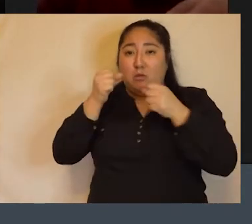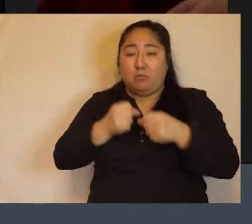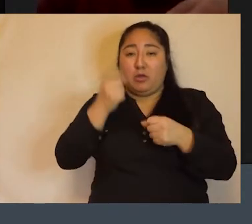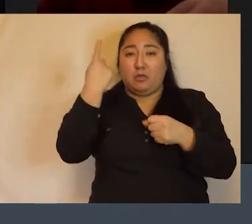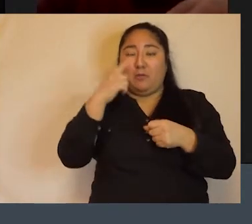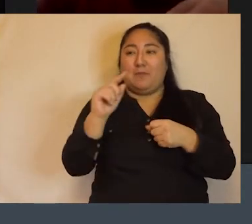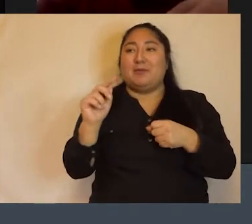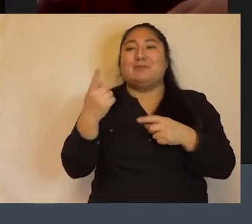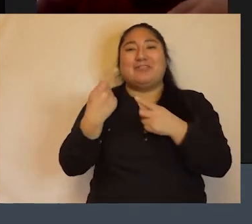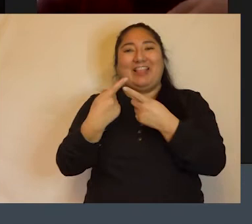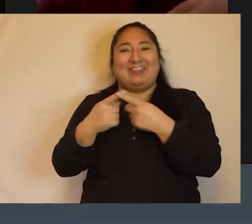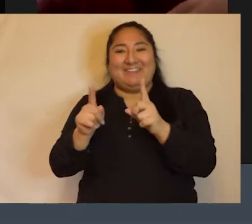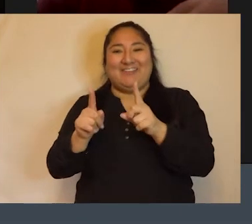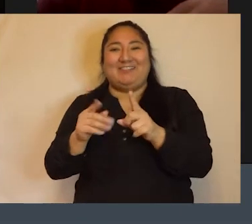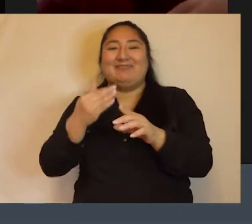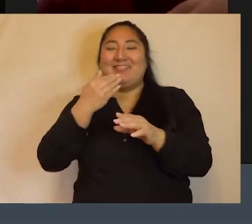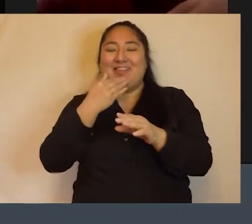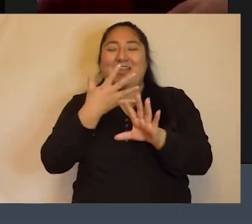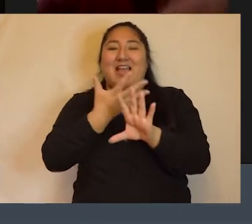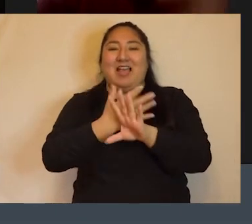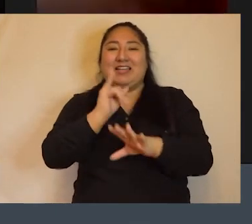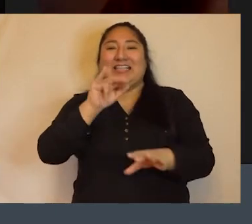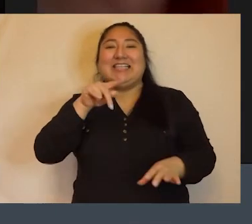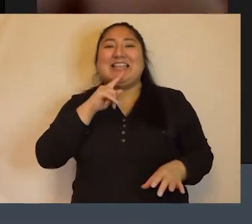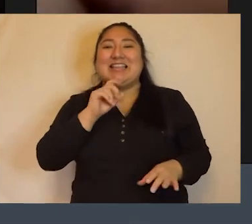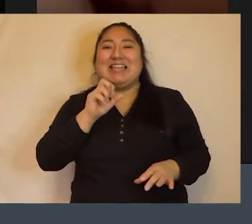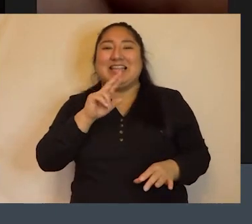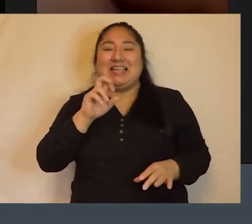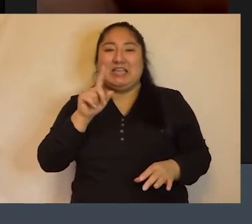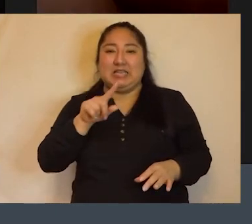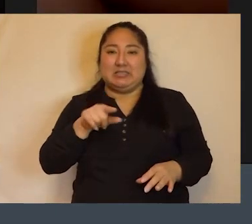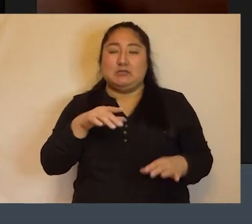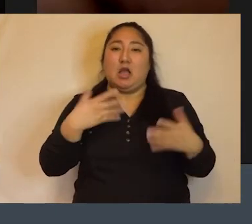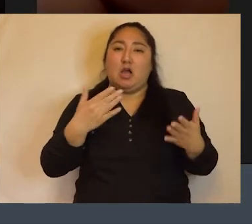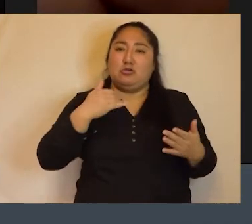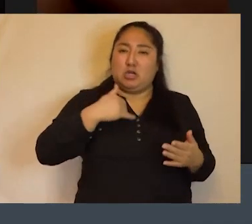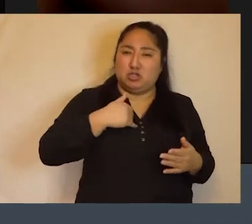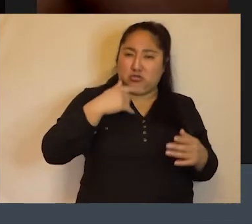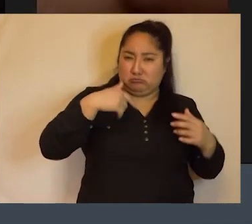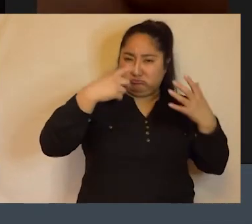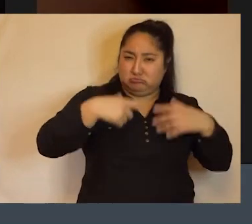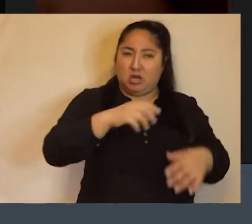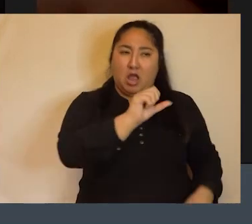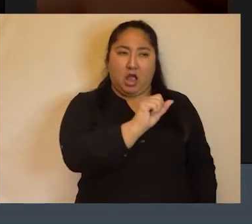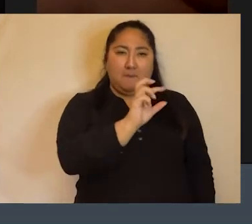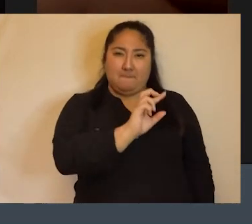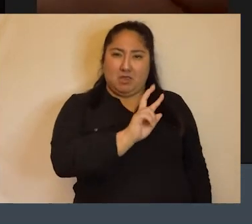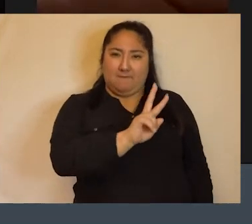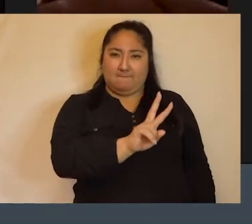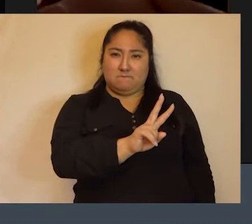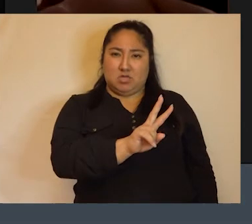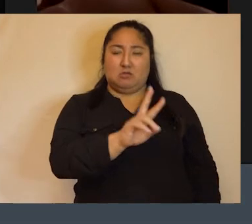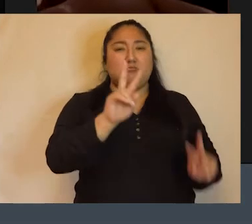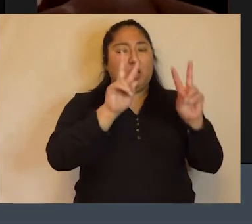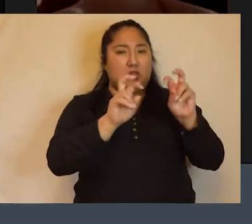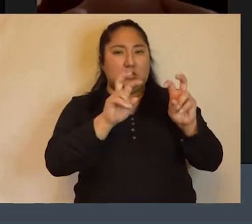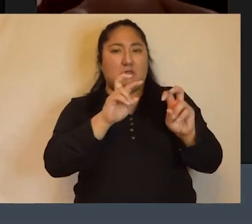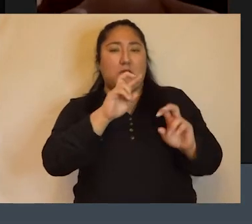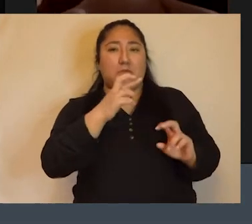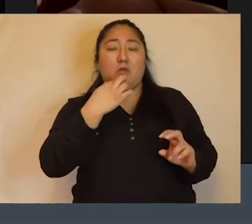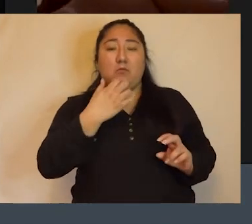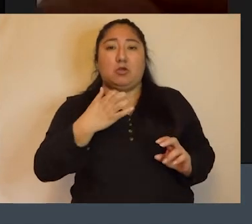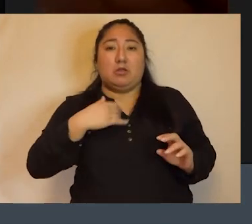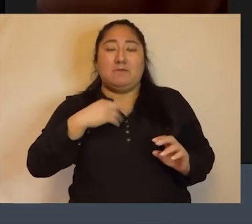implícitos del retiro que son distintos. Y ahí, obviamente, nuevamente depende del régimen tributario. Si yo estoy en una APB en régimen